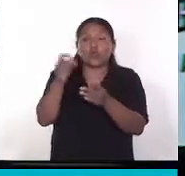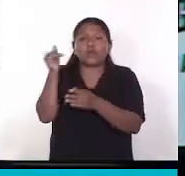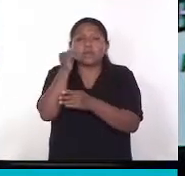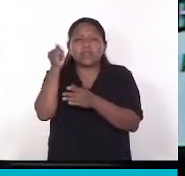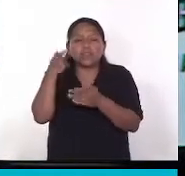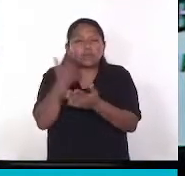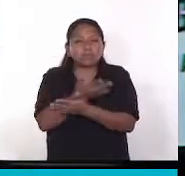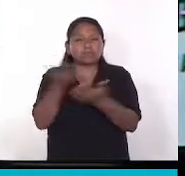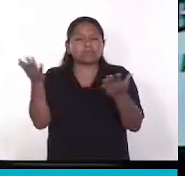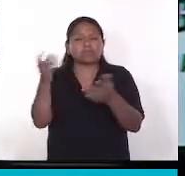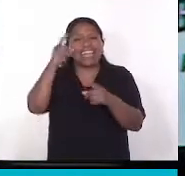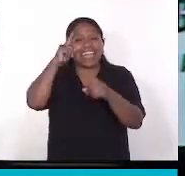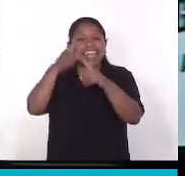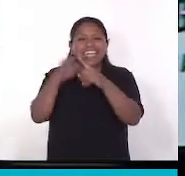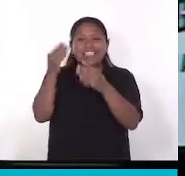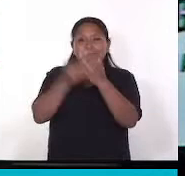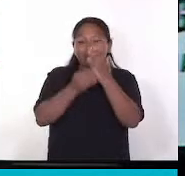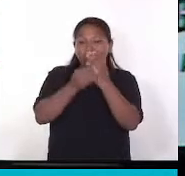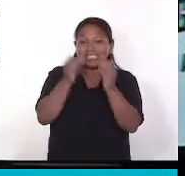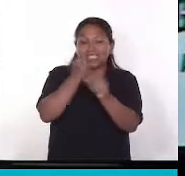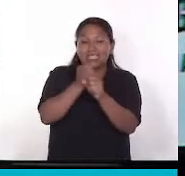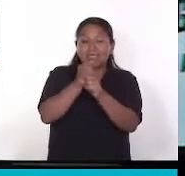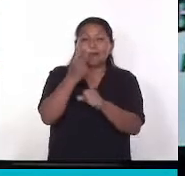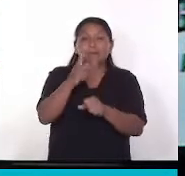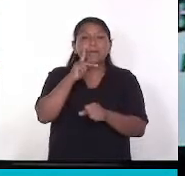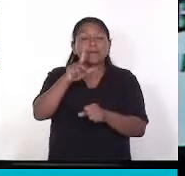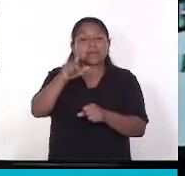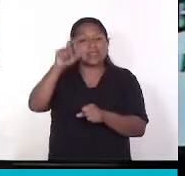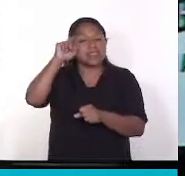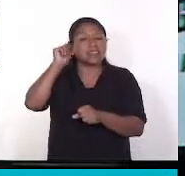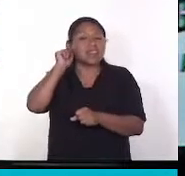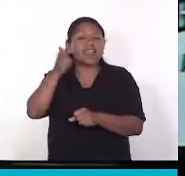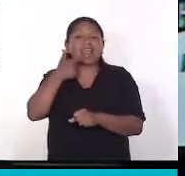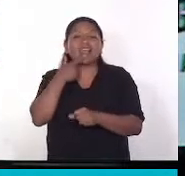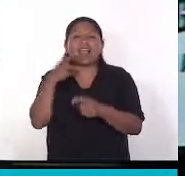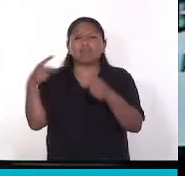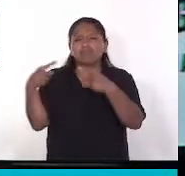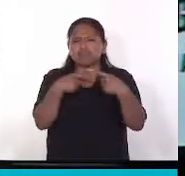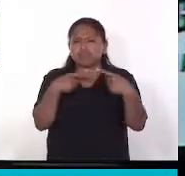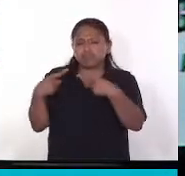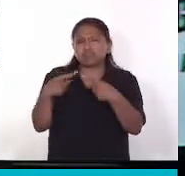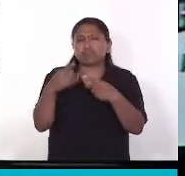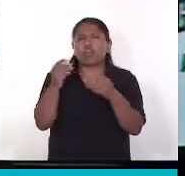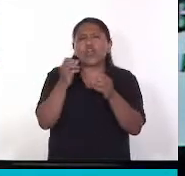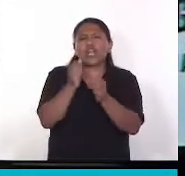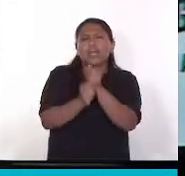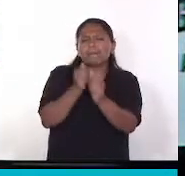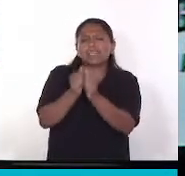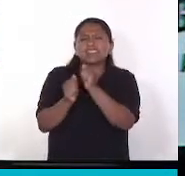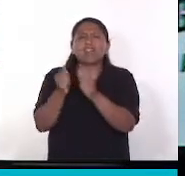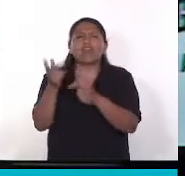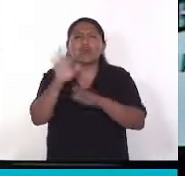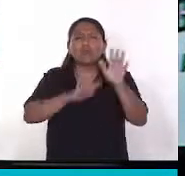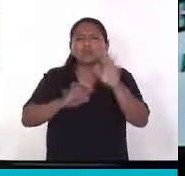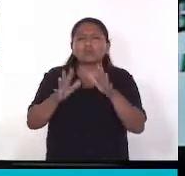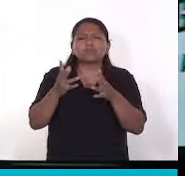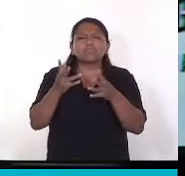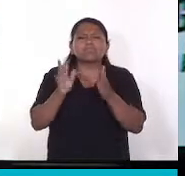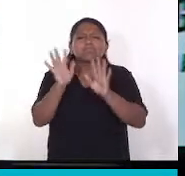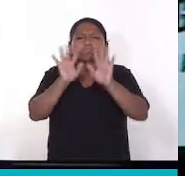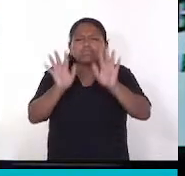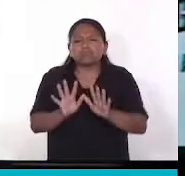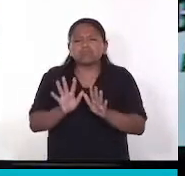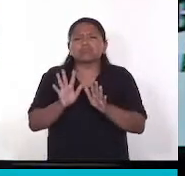donde el ex ministro de Trabajo, Marcelo Villegas, discutía con otros funcionarios, con empresarios, cómo se armaban causas